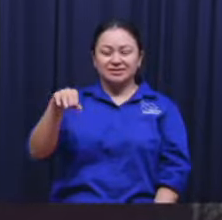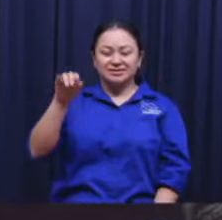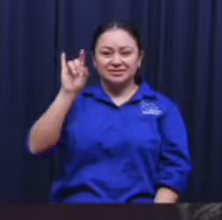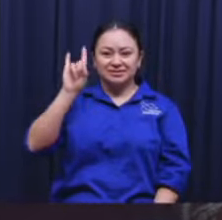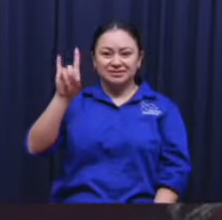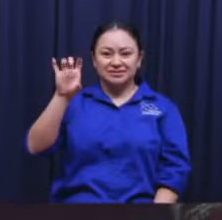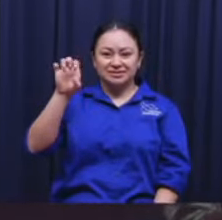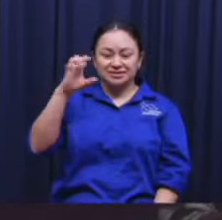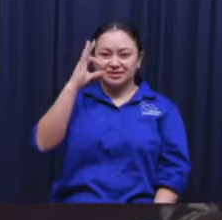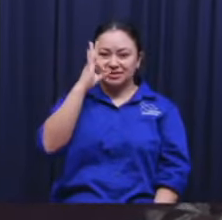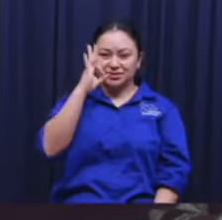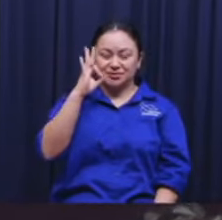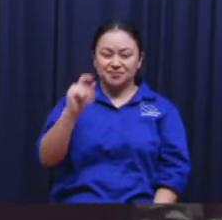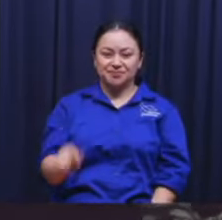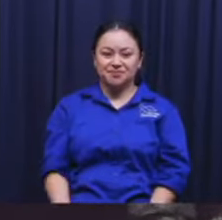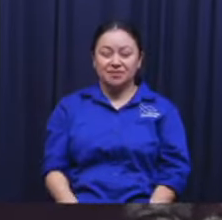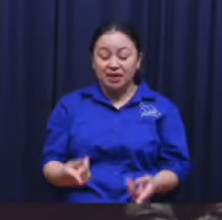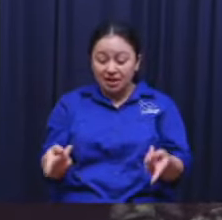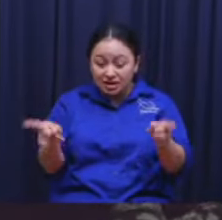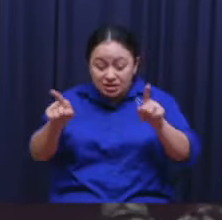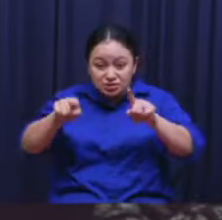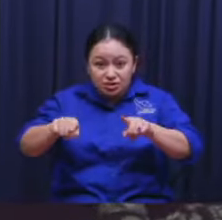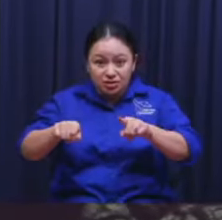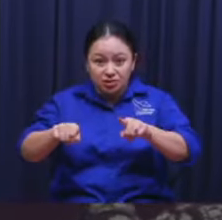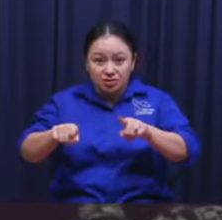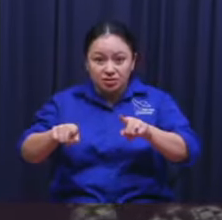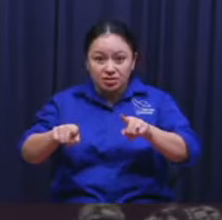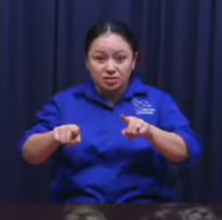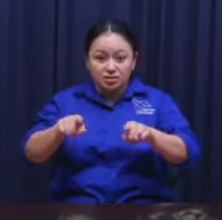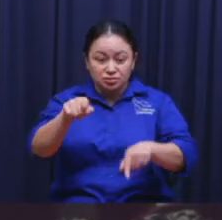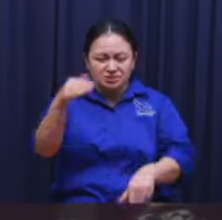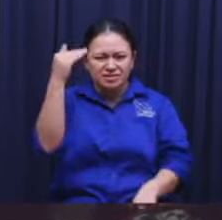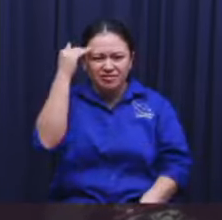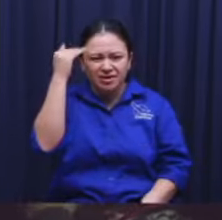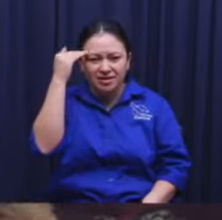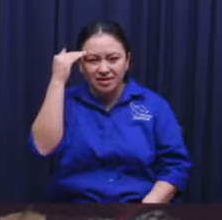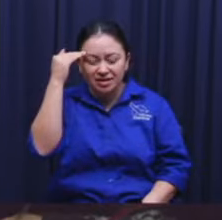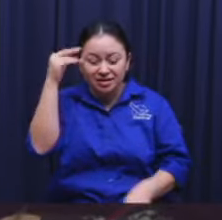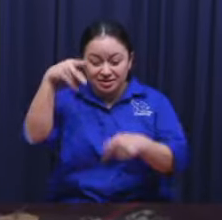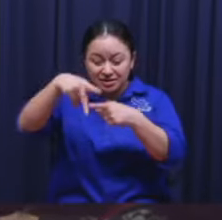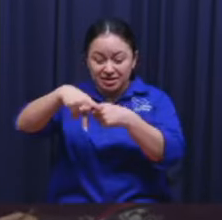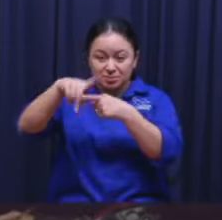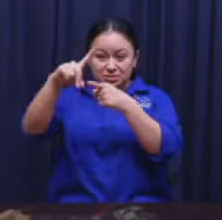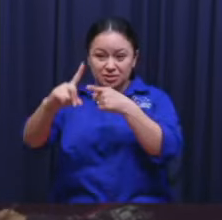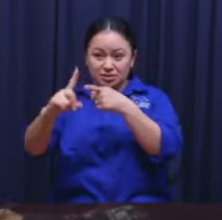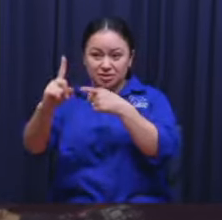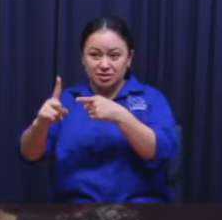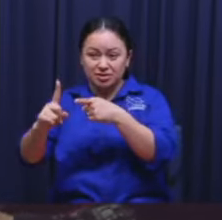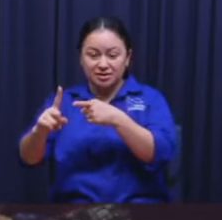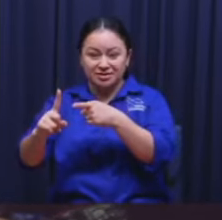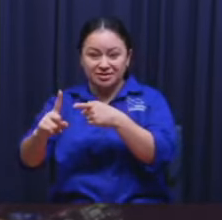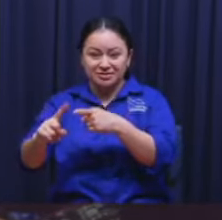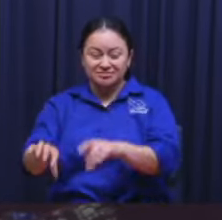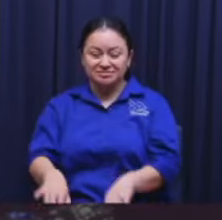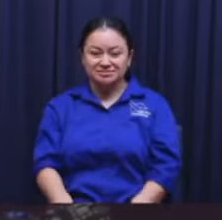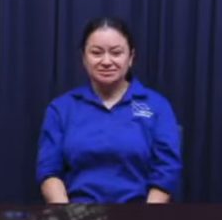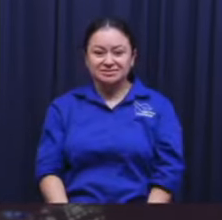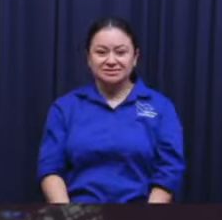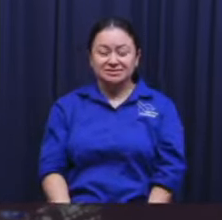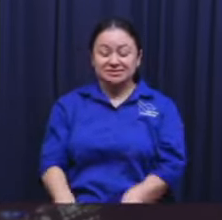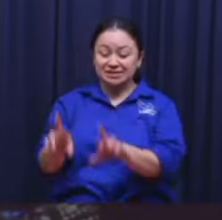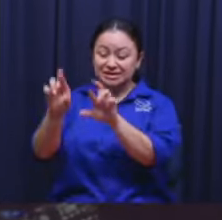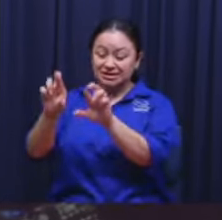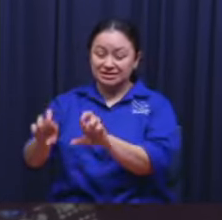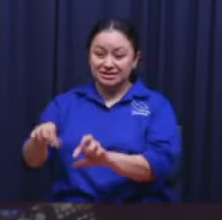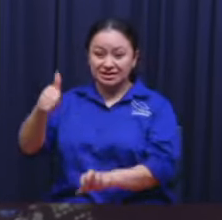Hermano, y ni sabe a quién pusieron a jalar el caballo. Amán, bien bravo. Así se hace con